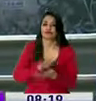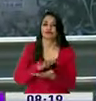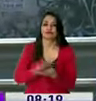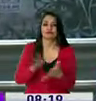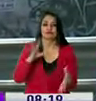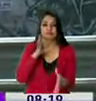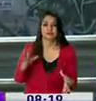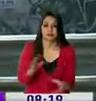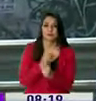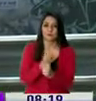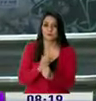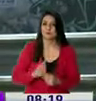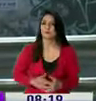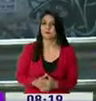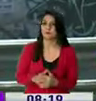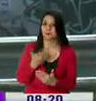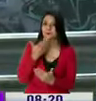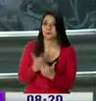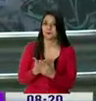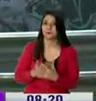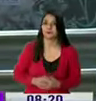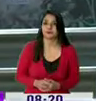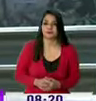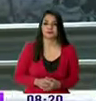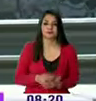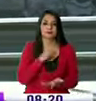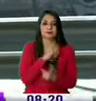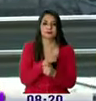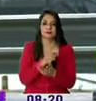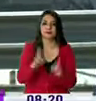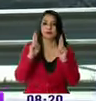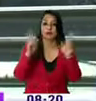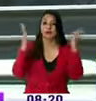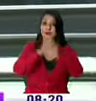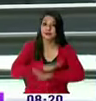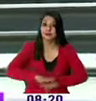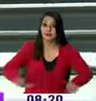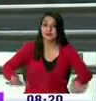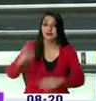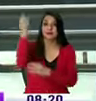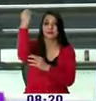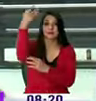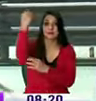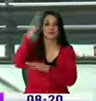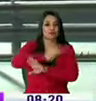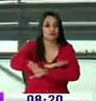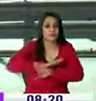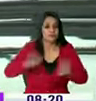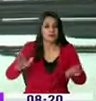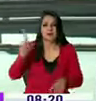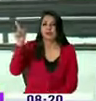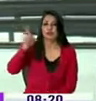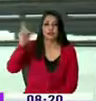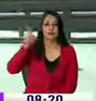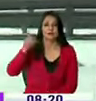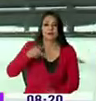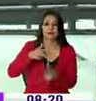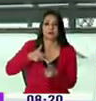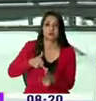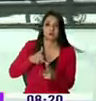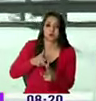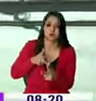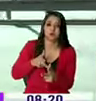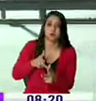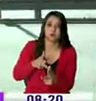segura. Le agradecemos muchísimo y sí, esperamos que efectivamente cuando ya no haya este semáforo, porque ya no es necesario, ya no se formen estos trancones